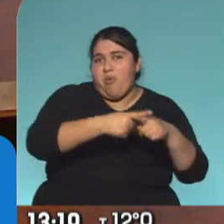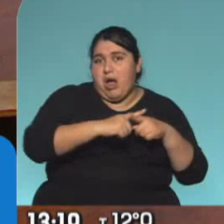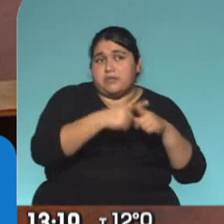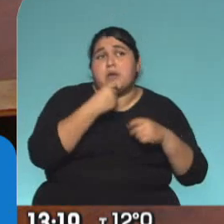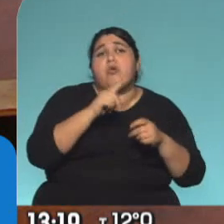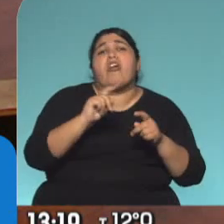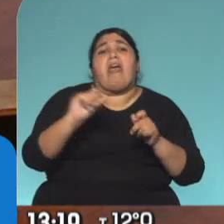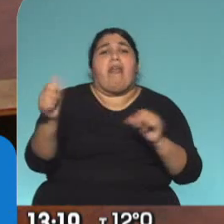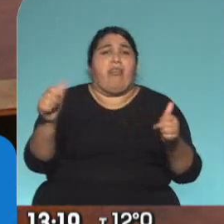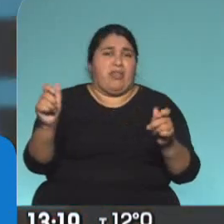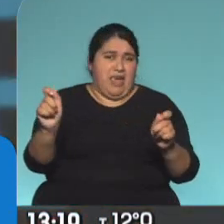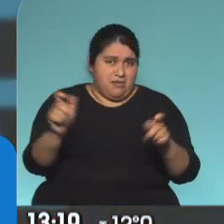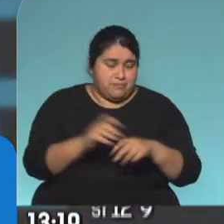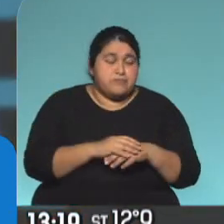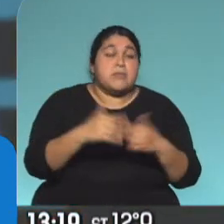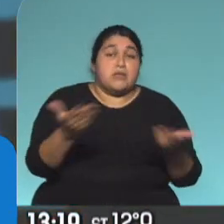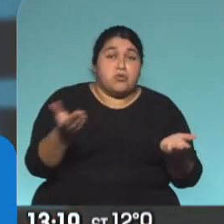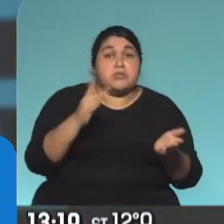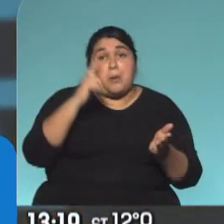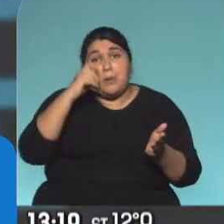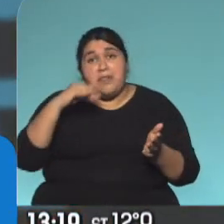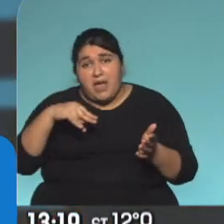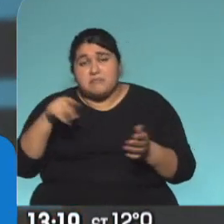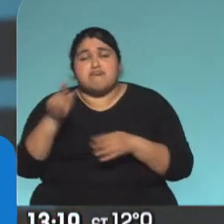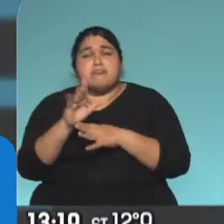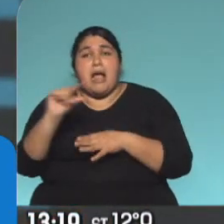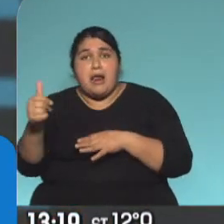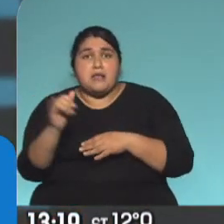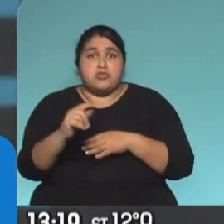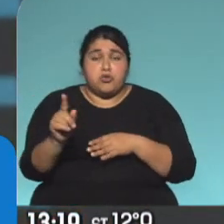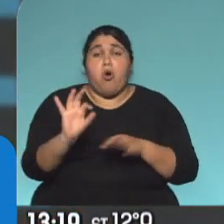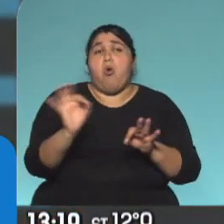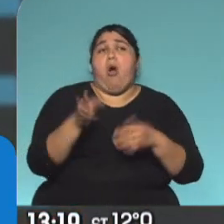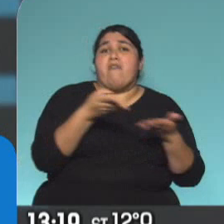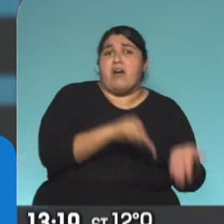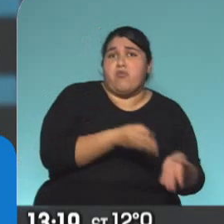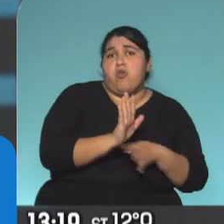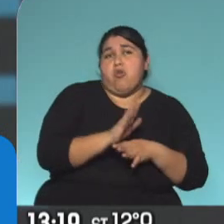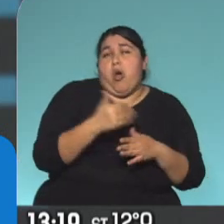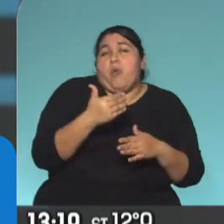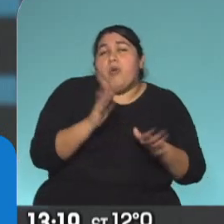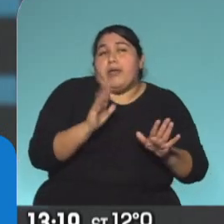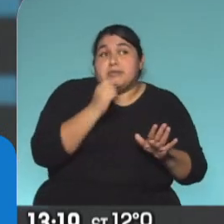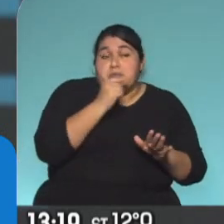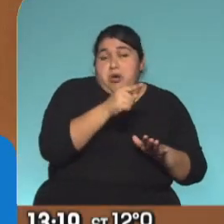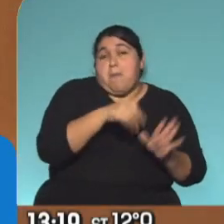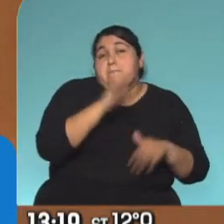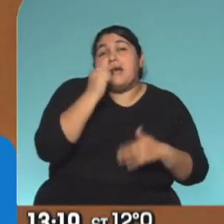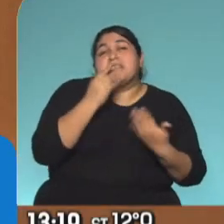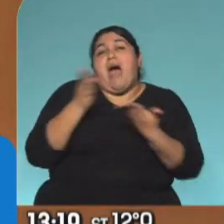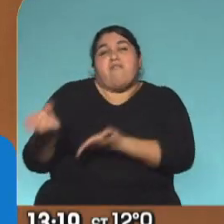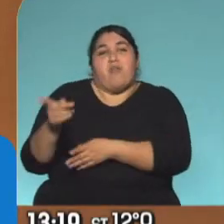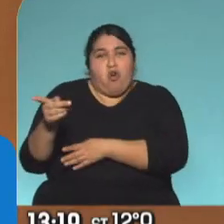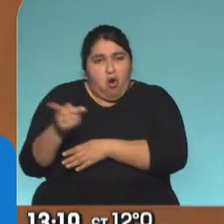sido Joe Biden. En este caso podría no favorecerlo o podría beneficiar a Trump el hecho de no asistir a esos debatir, debates. sí, un